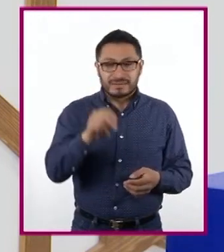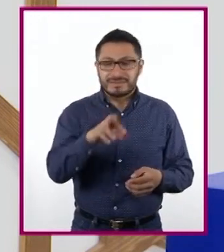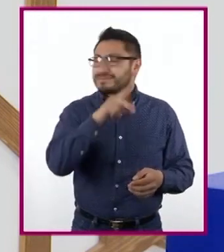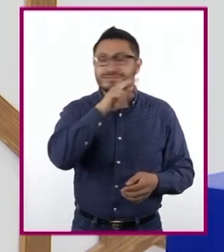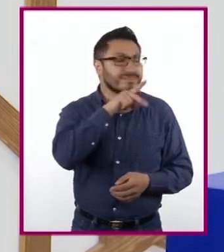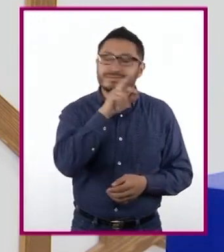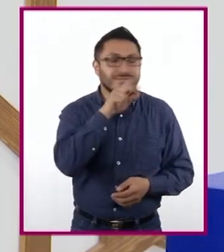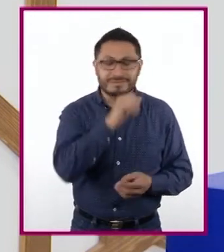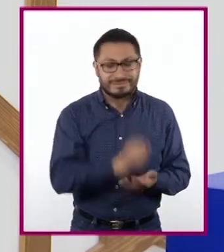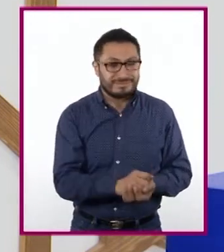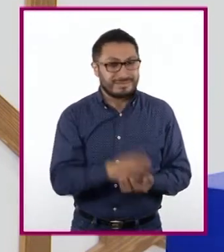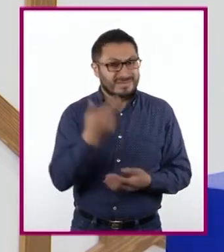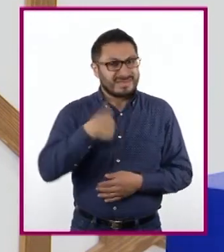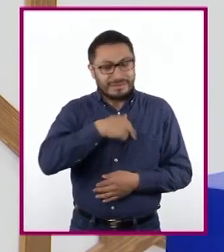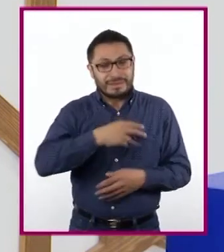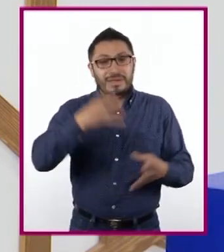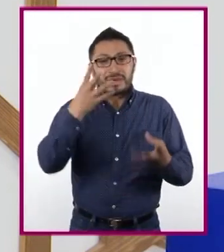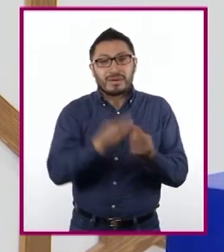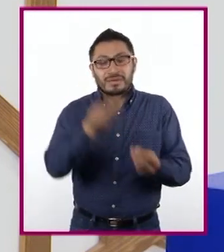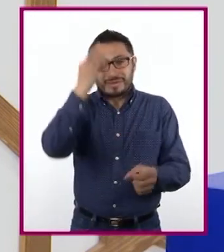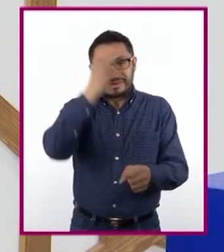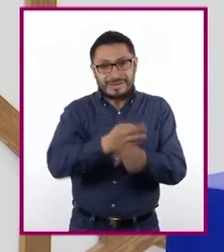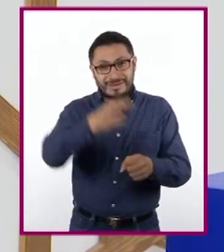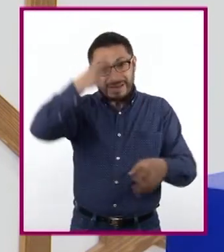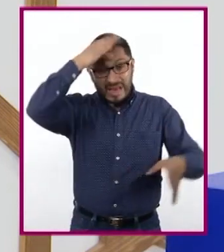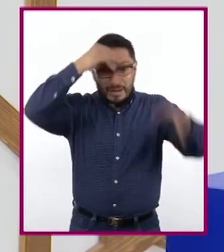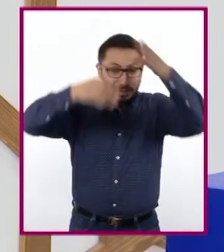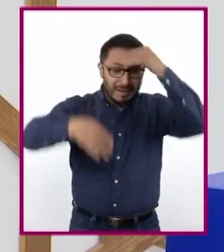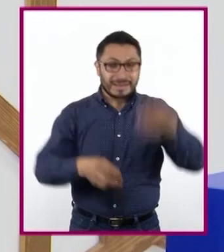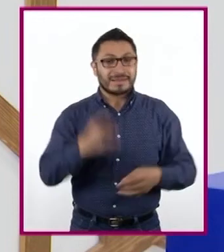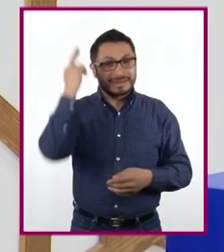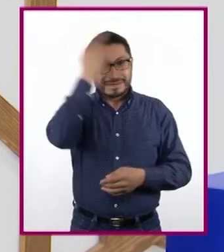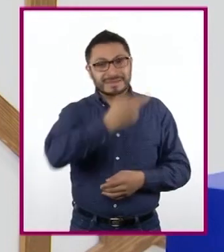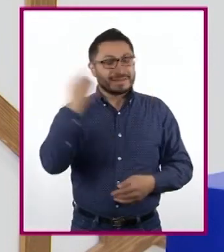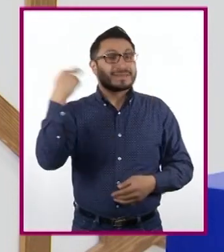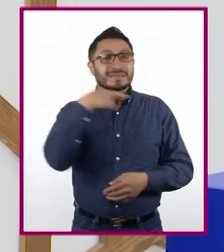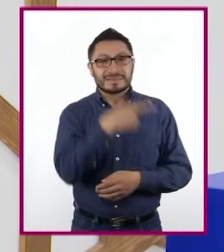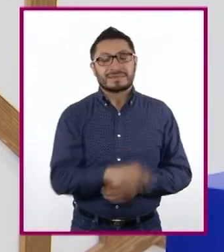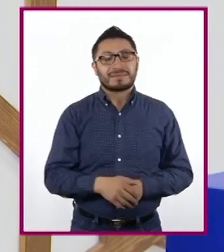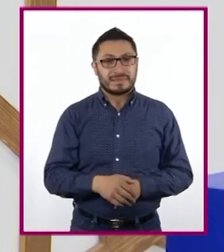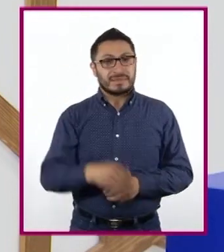se preocupen, estamos aprendiendo. Demos un repaso rápido y